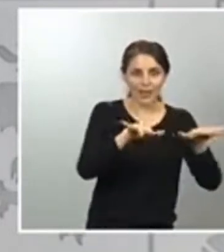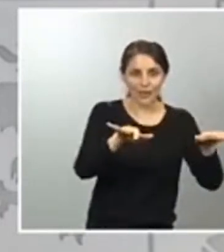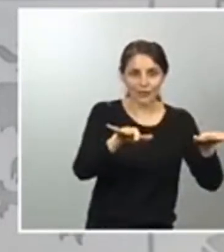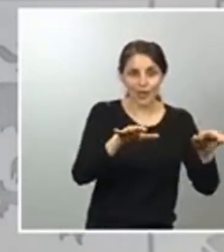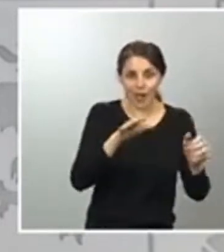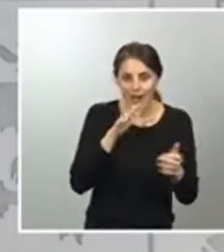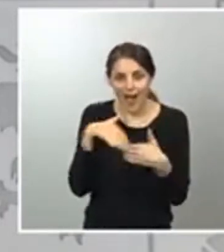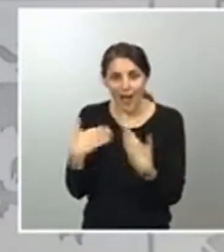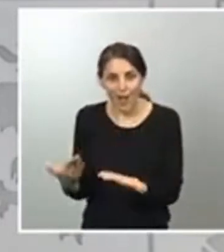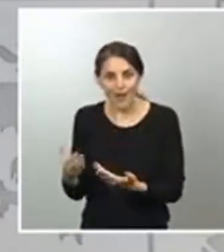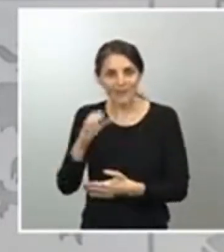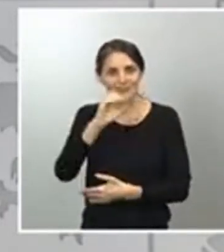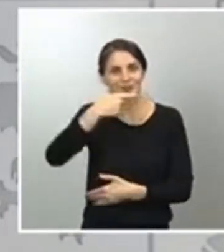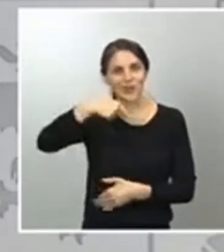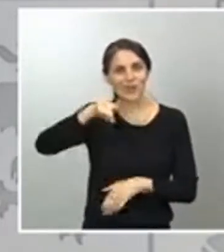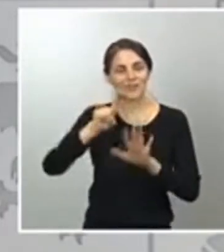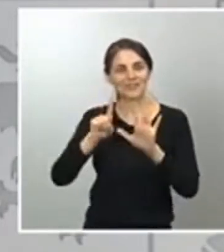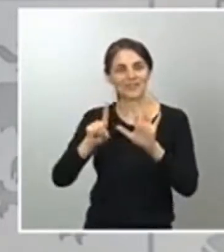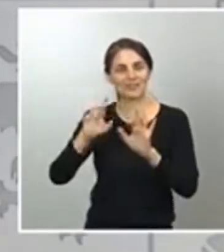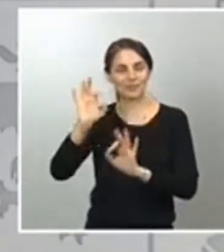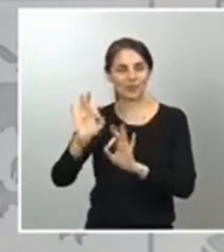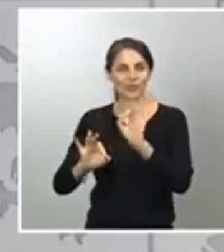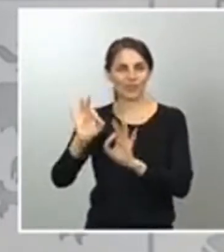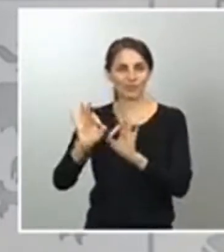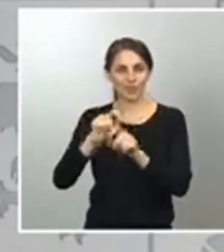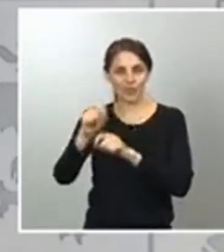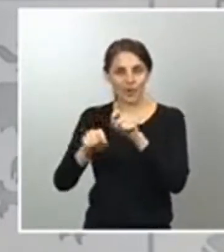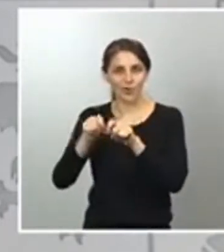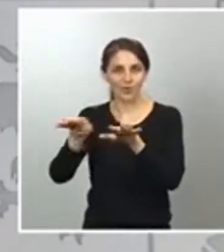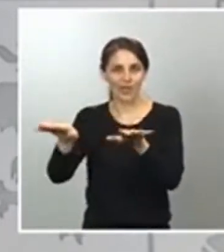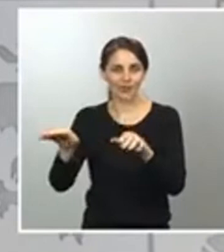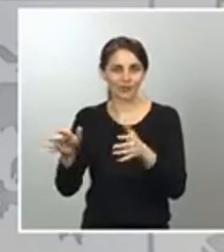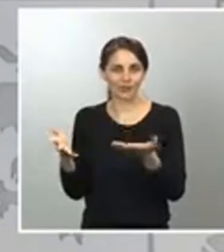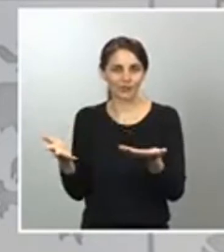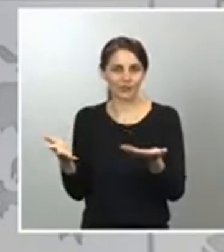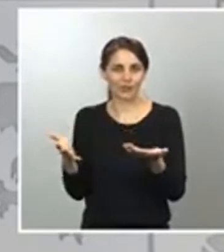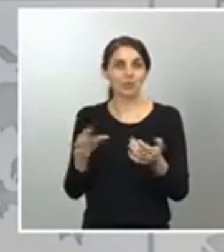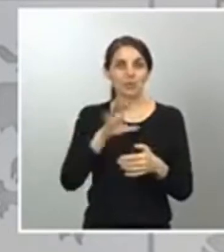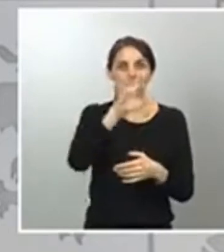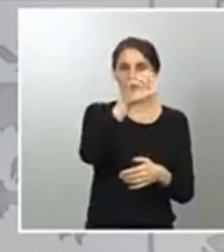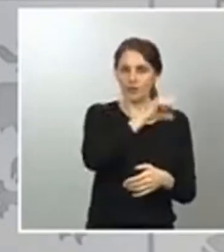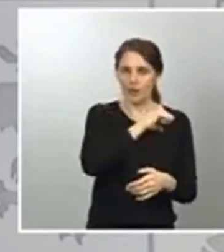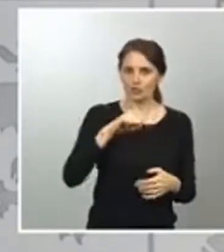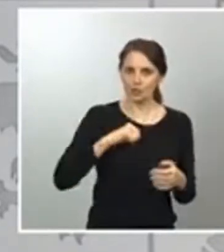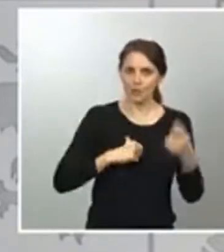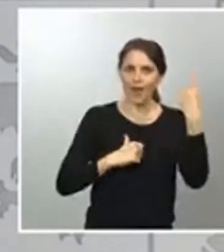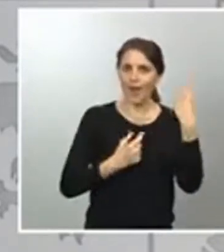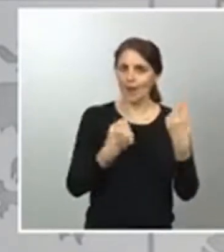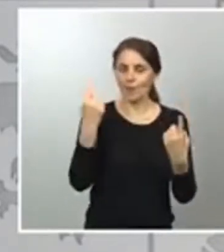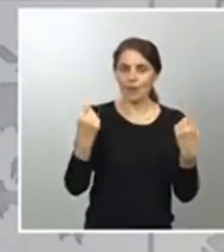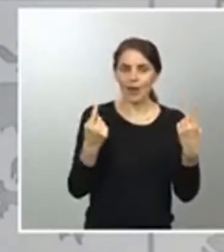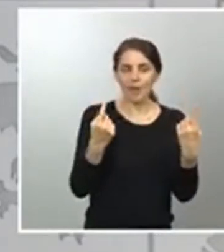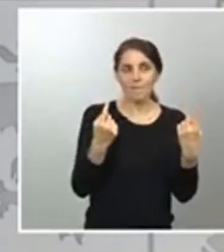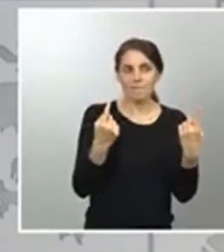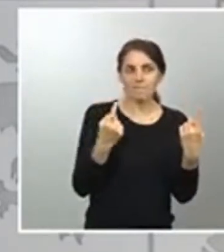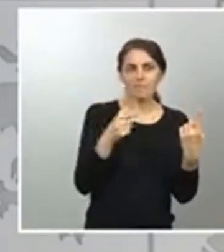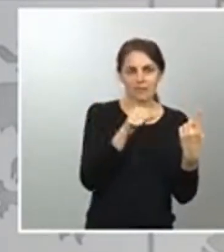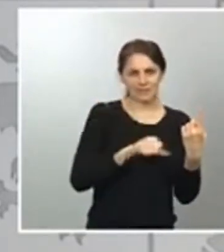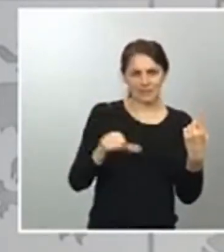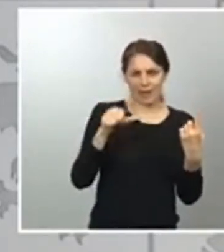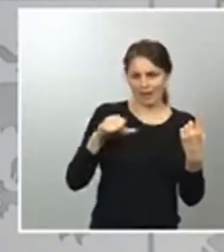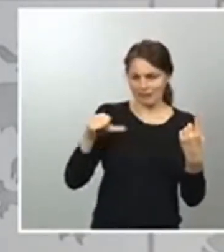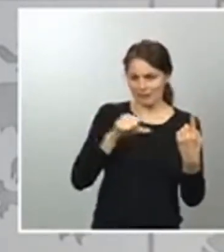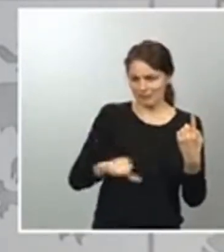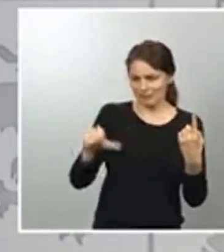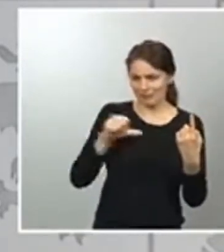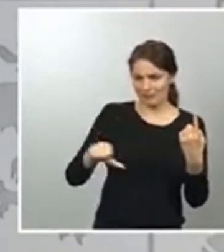0,6%, el último dato en el día de hoy, de contagios. Algunas comunidades autónomas, algunos territorios prácticamente llevan semanas sin registrar